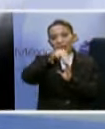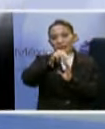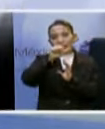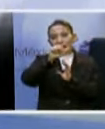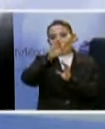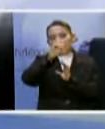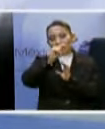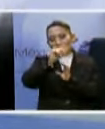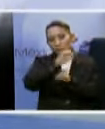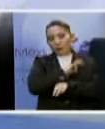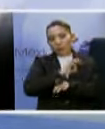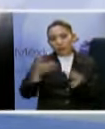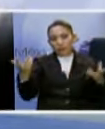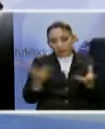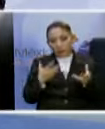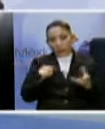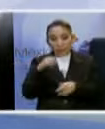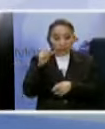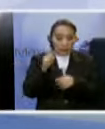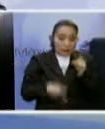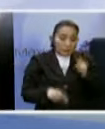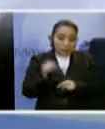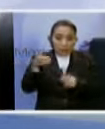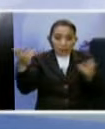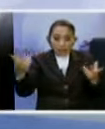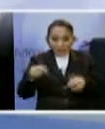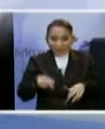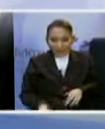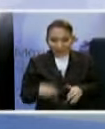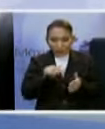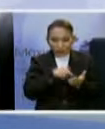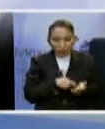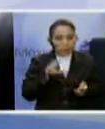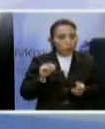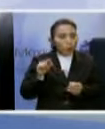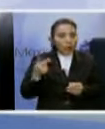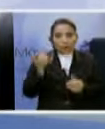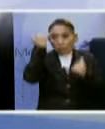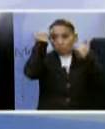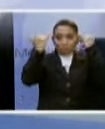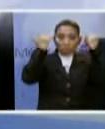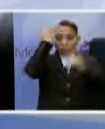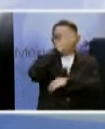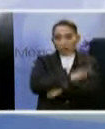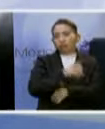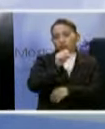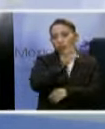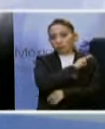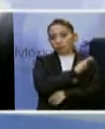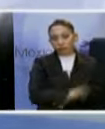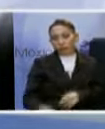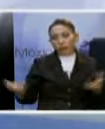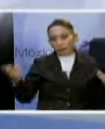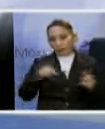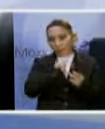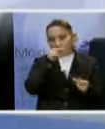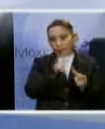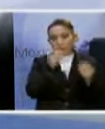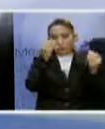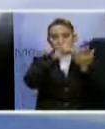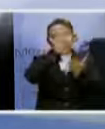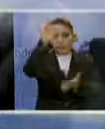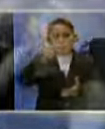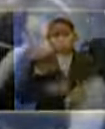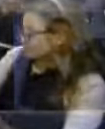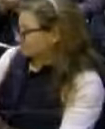y creo que es algo que se puede hacer, y en función de lo que aquí se ha dicho en estos dos paneles, no es una utopía, es algo que se puede hacer perfectamente bien. Muchas